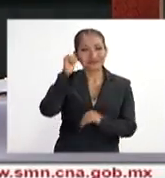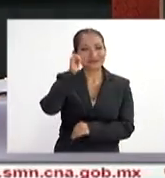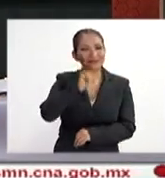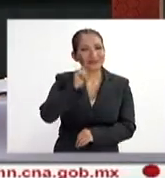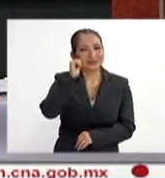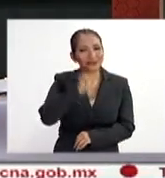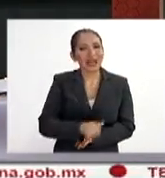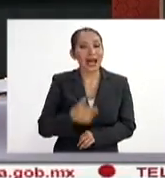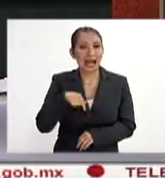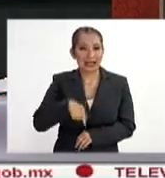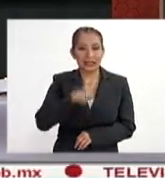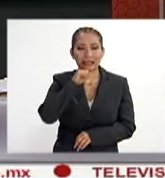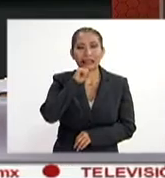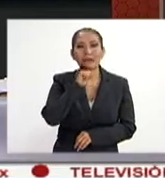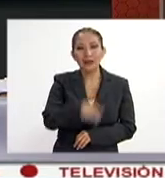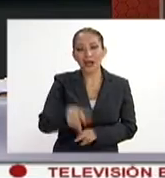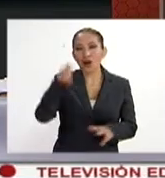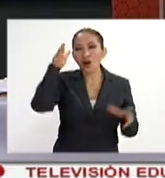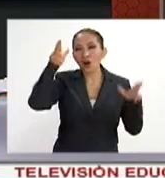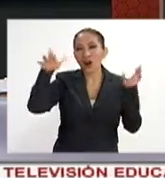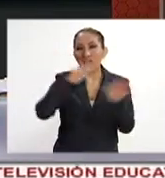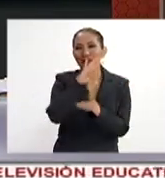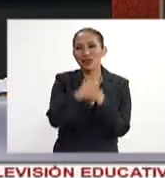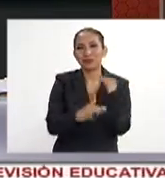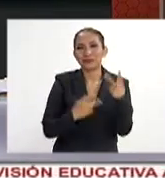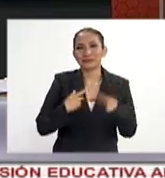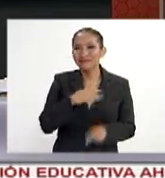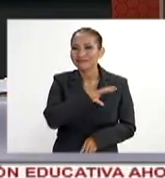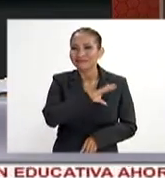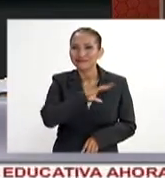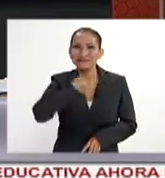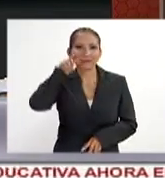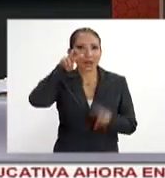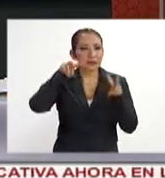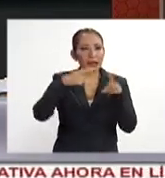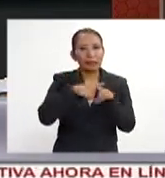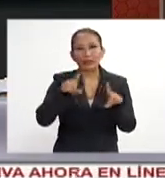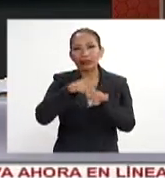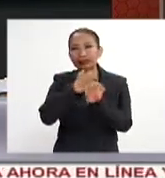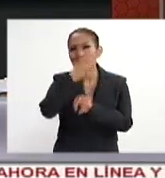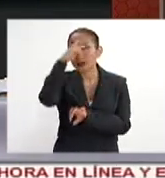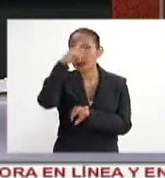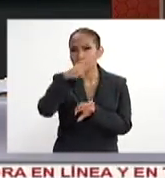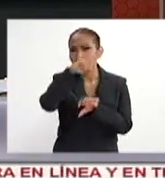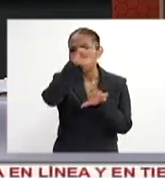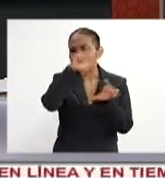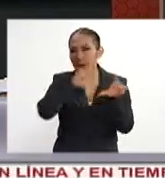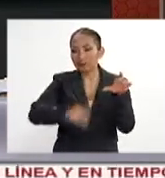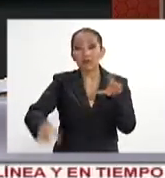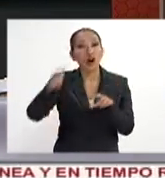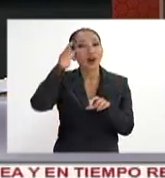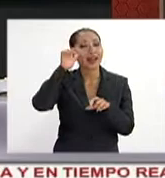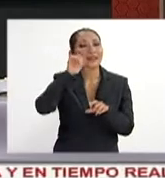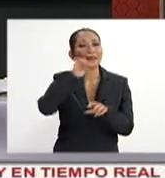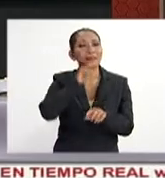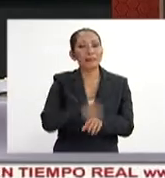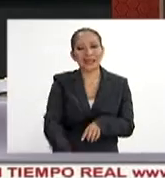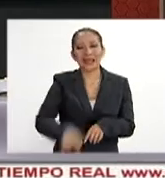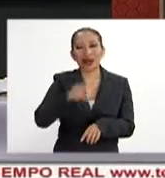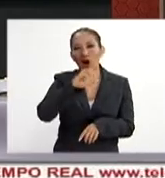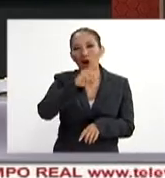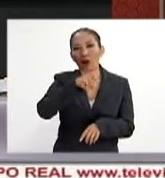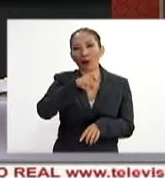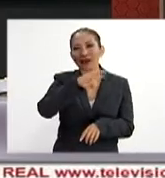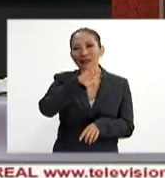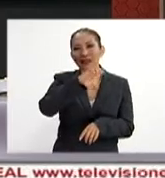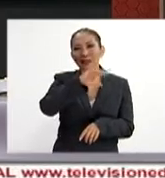siempre. Y bueno, desde aquí también un saludo muy afectuoso a quienes nos están viendo en el interior de la República Mexicana. Saludo con gusto como cada mañana